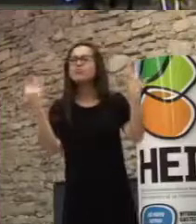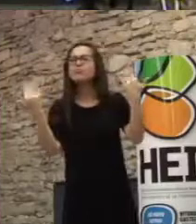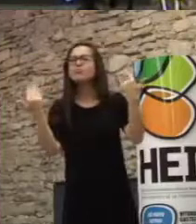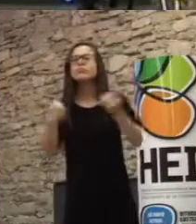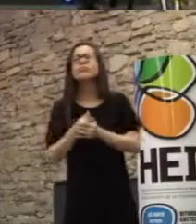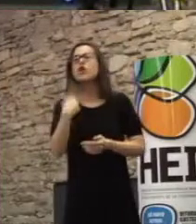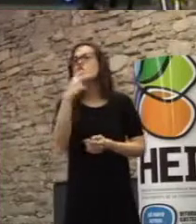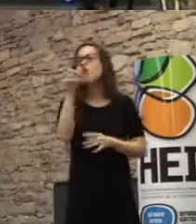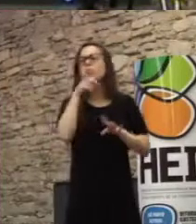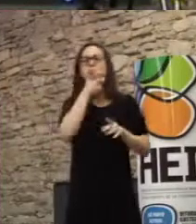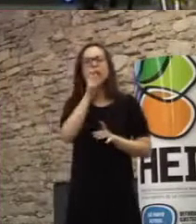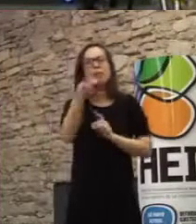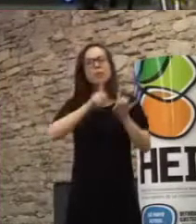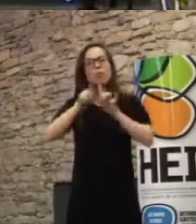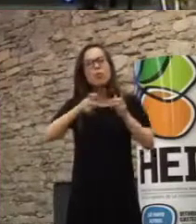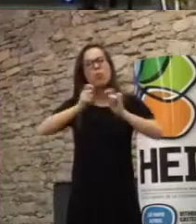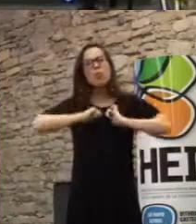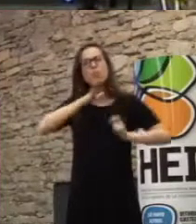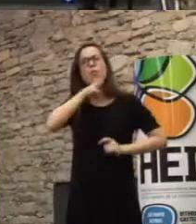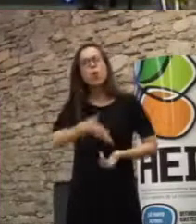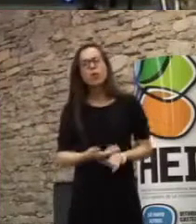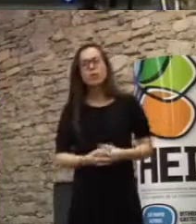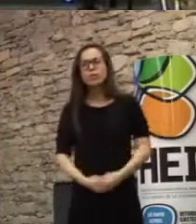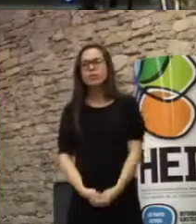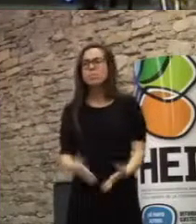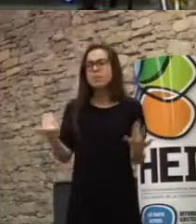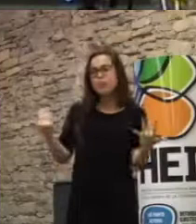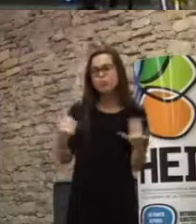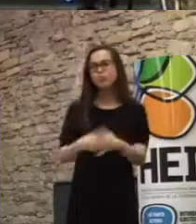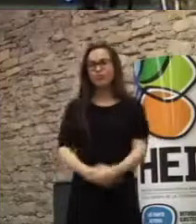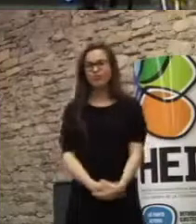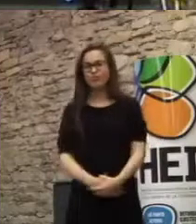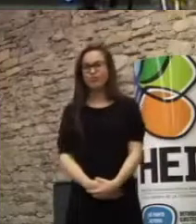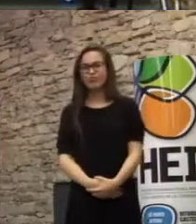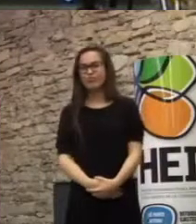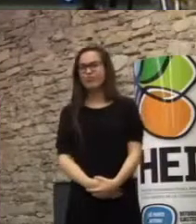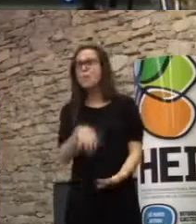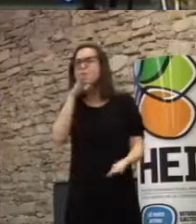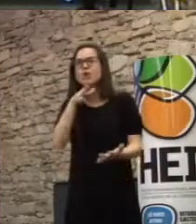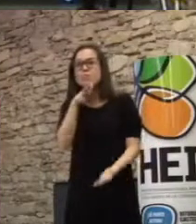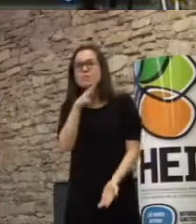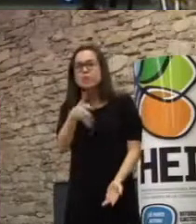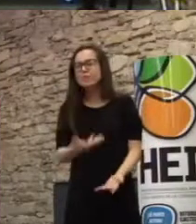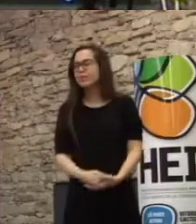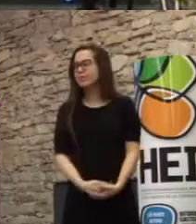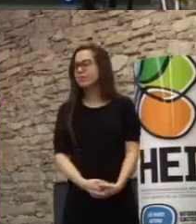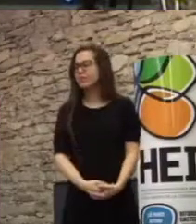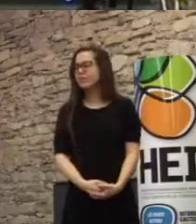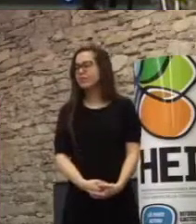genera tantos problemas en la comunicación bajo vamos por qué por qué por qué